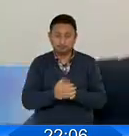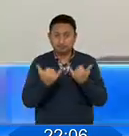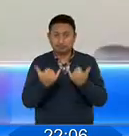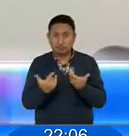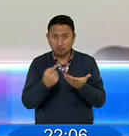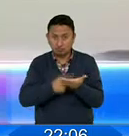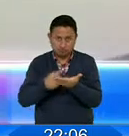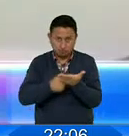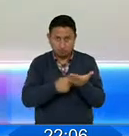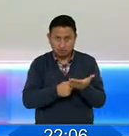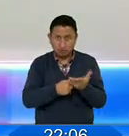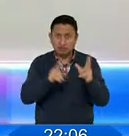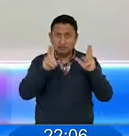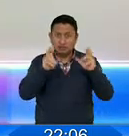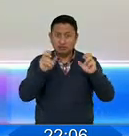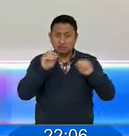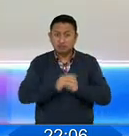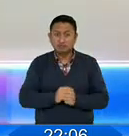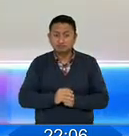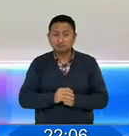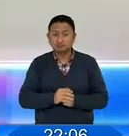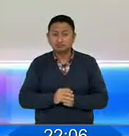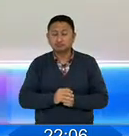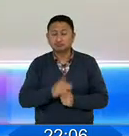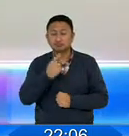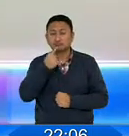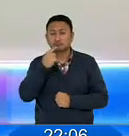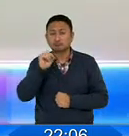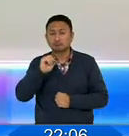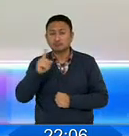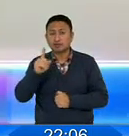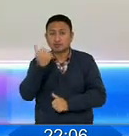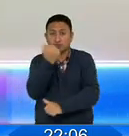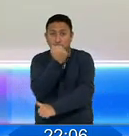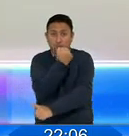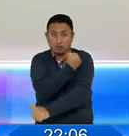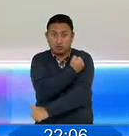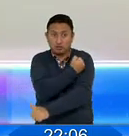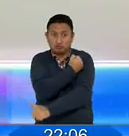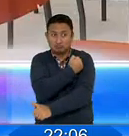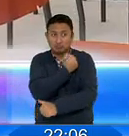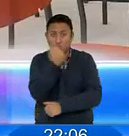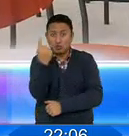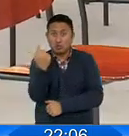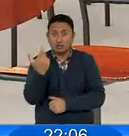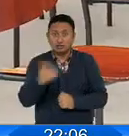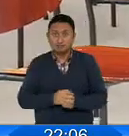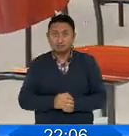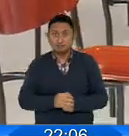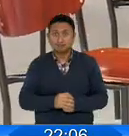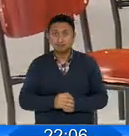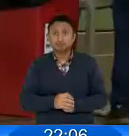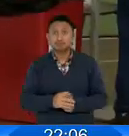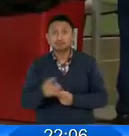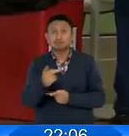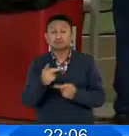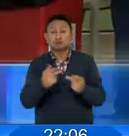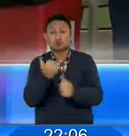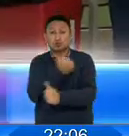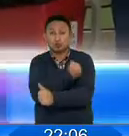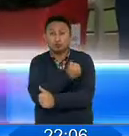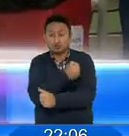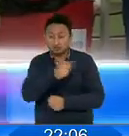estudios sobre una forma, digamos, de esta vacuna que sea monodosis. En los puntos de vacunación son varios los